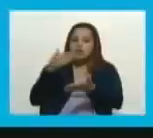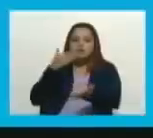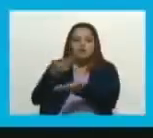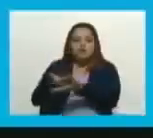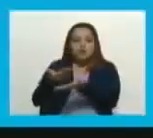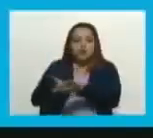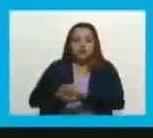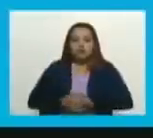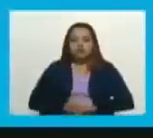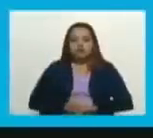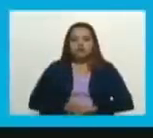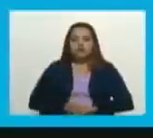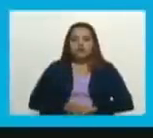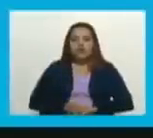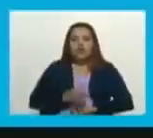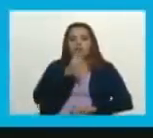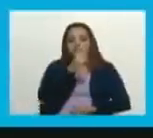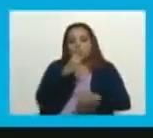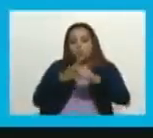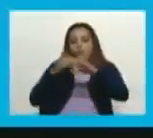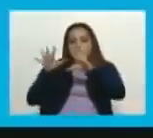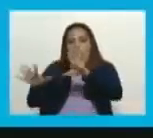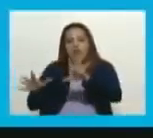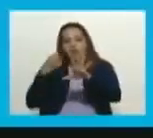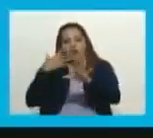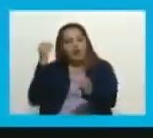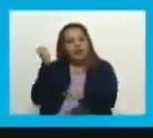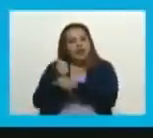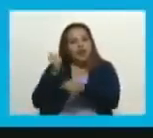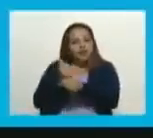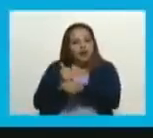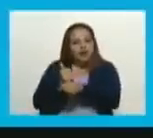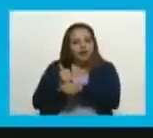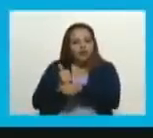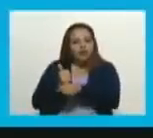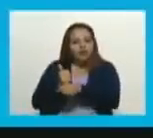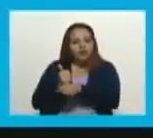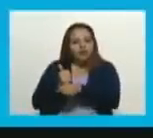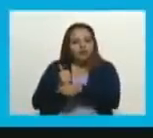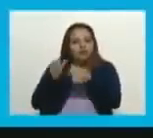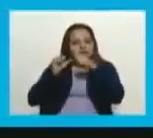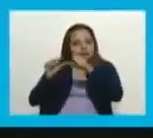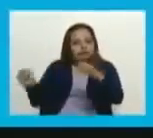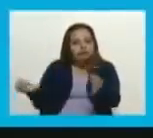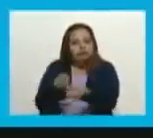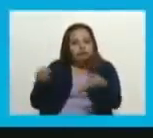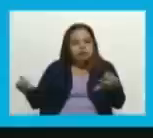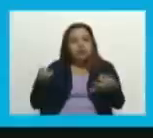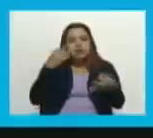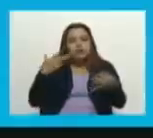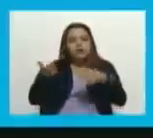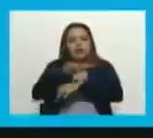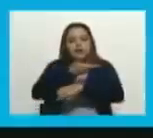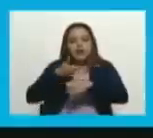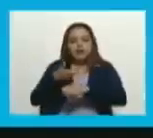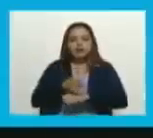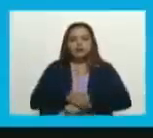caso, comandante, el 1 por 10, eficiencia y eficacia del buen gobierno.